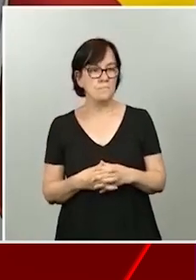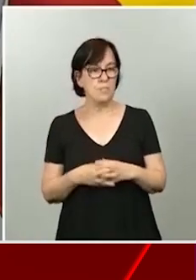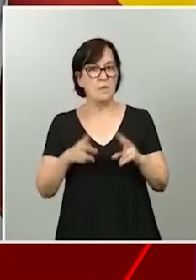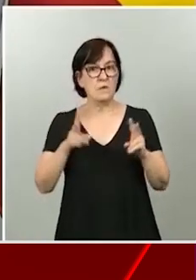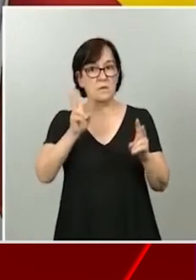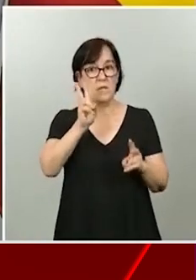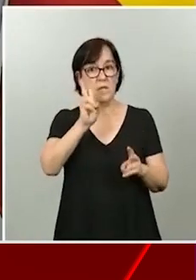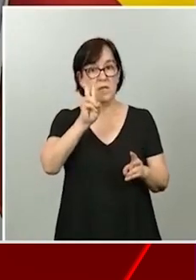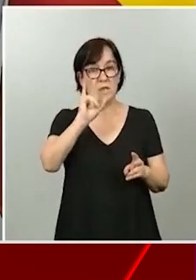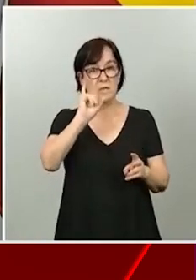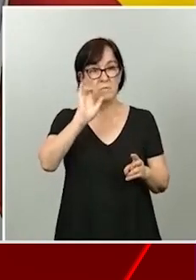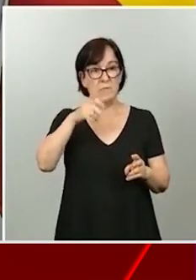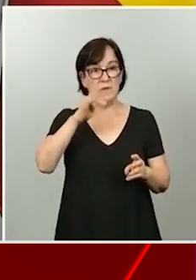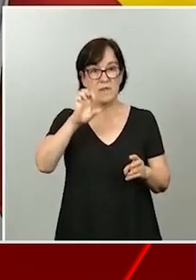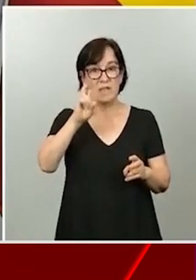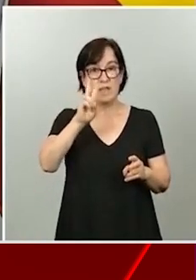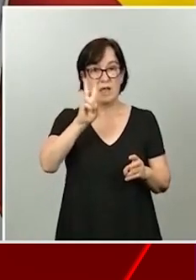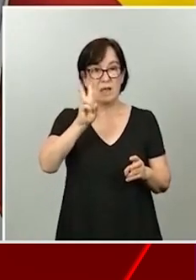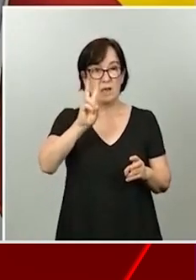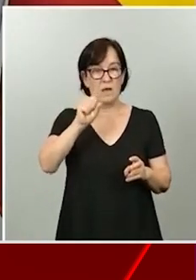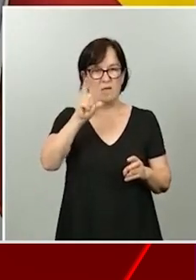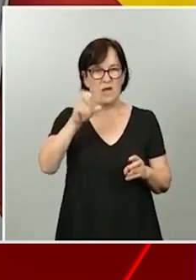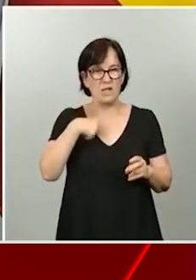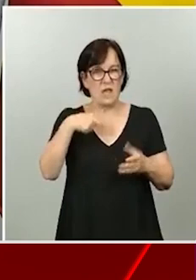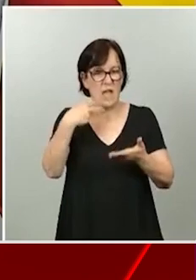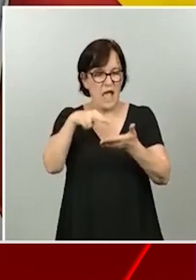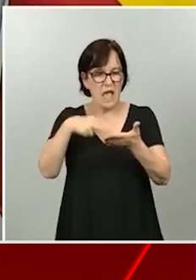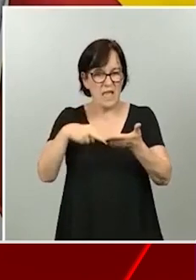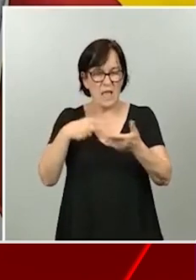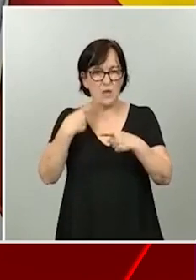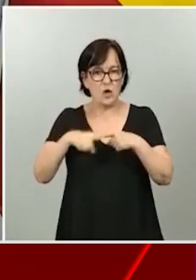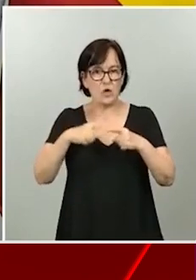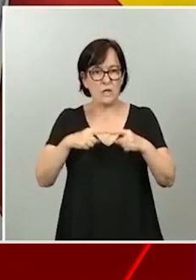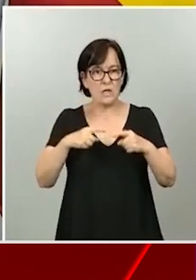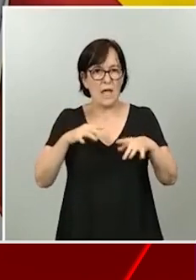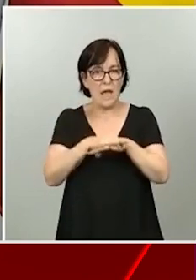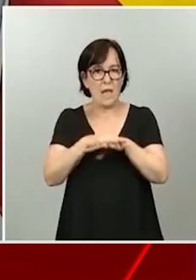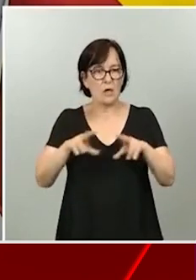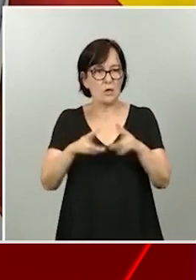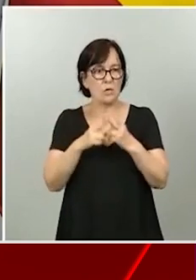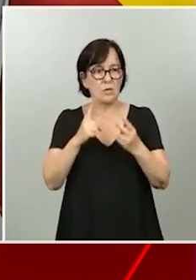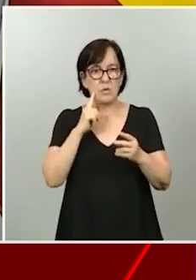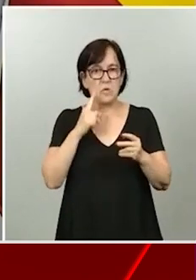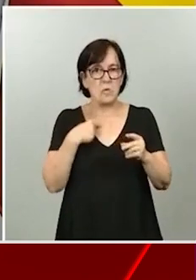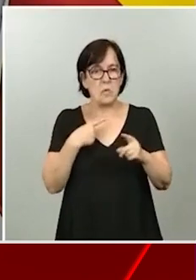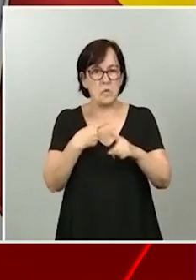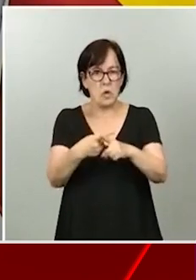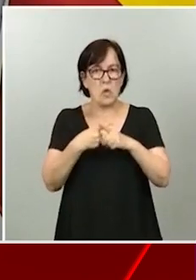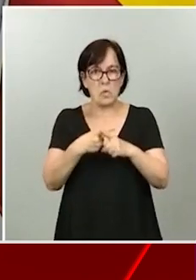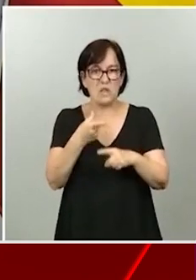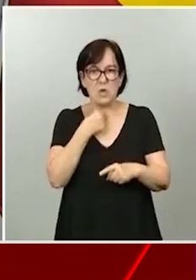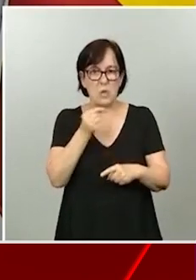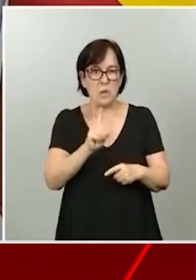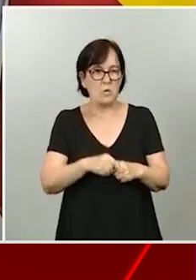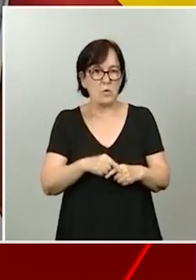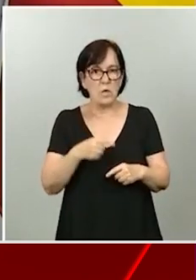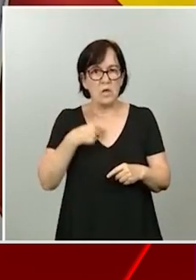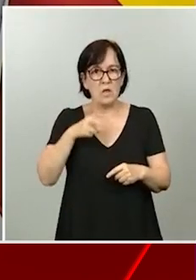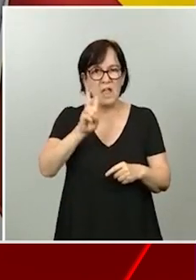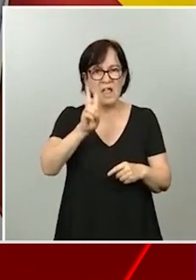tiene justicia no existe posibilidad alguna de accionar en la parte de la sociedad civil y hay que